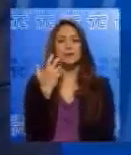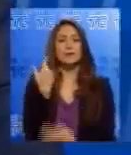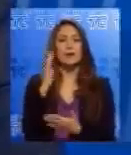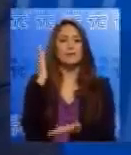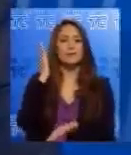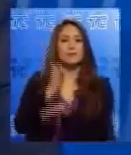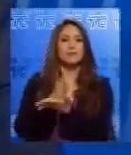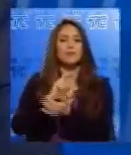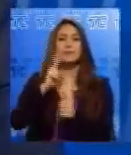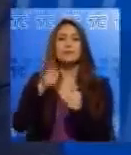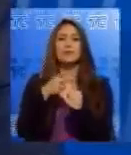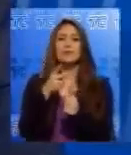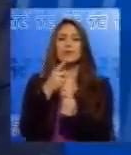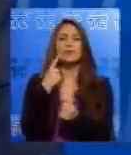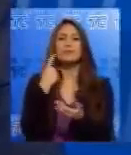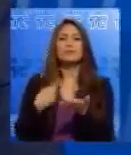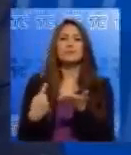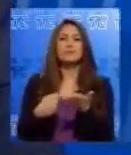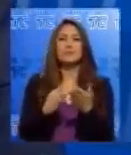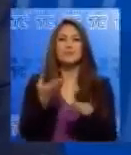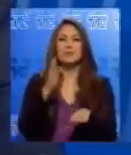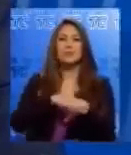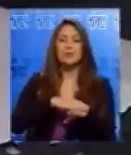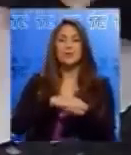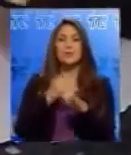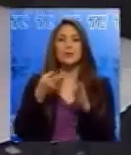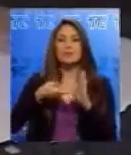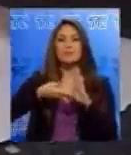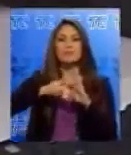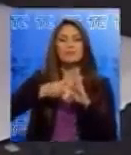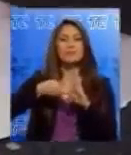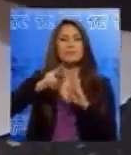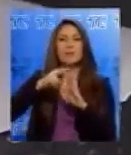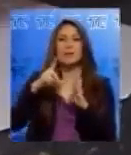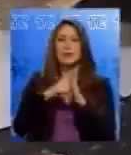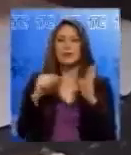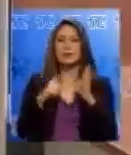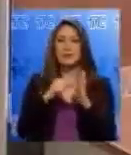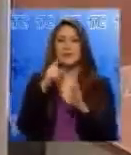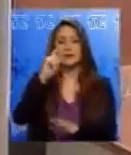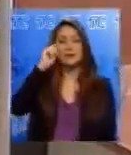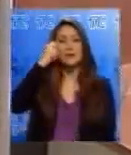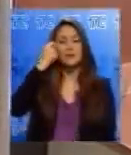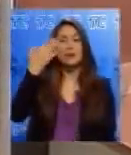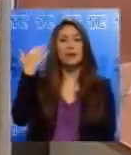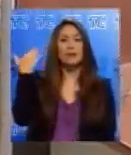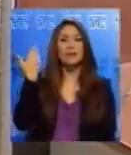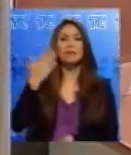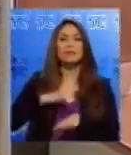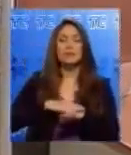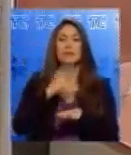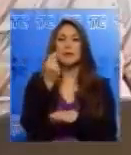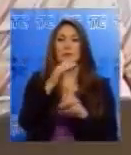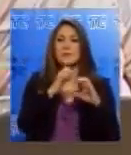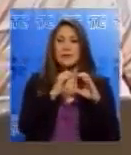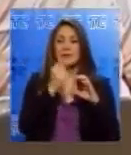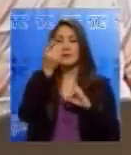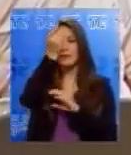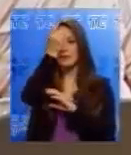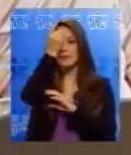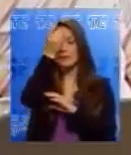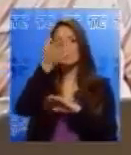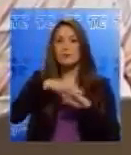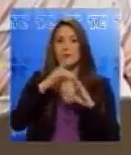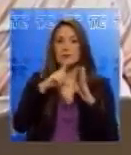Suspendió el segundo debate del proyecto de ley de remisión de interés, multas y recargos, el cual contempla la condonación de esos rubros para los deudores del